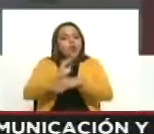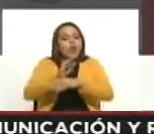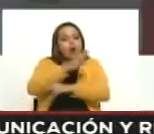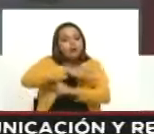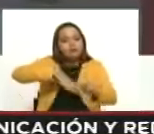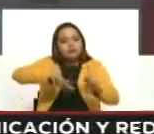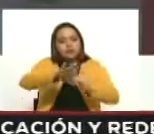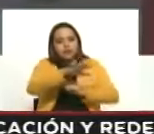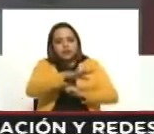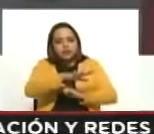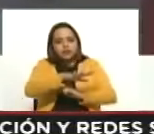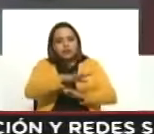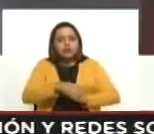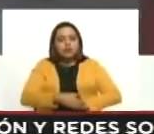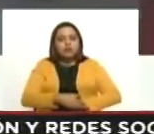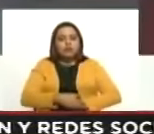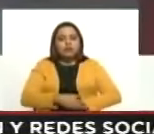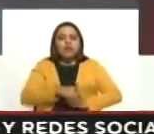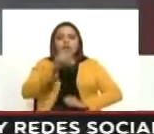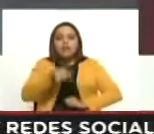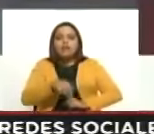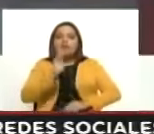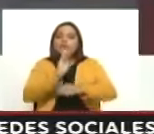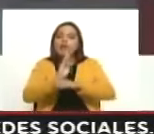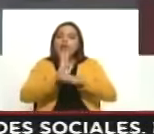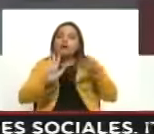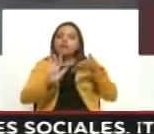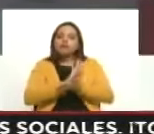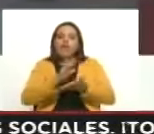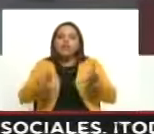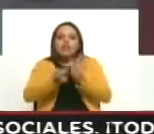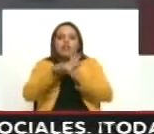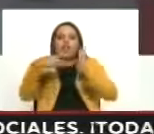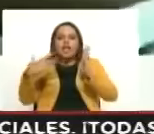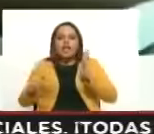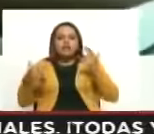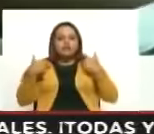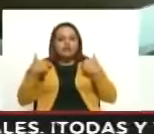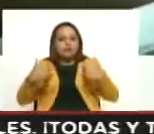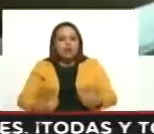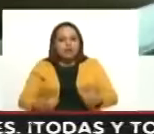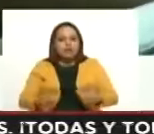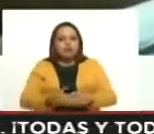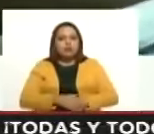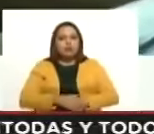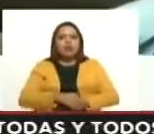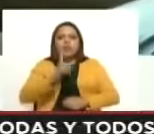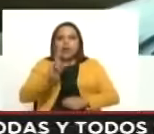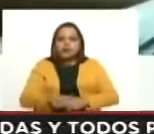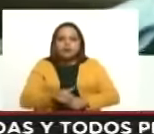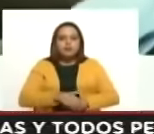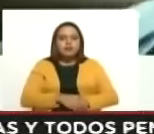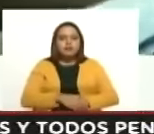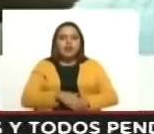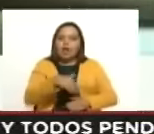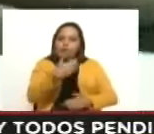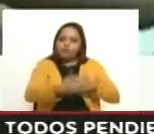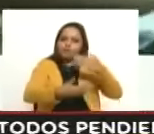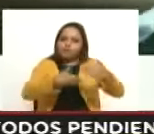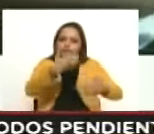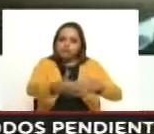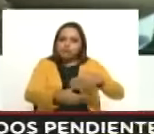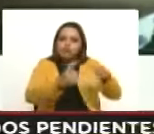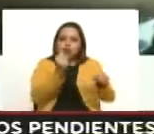ambiental y afirmación de los derechos humanos, así como en la satisfacción progresiva de